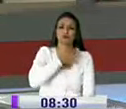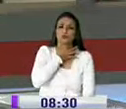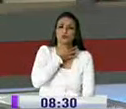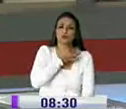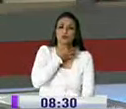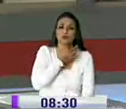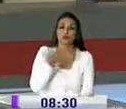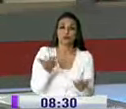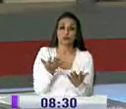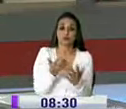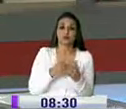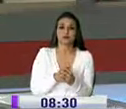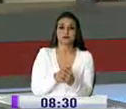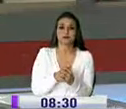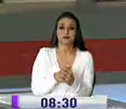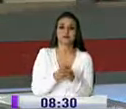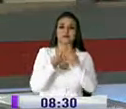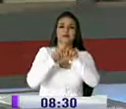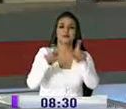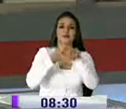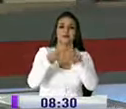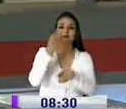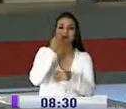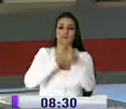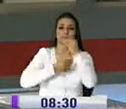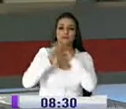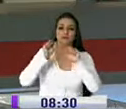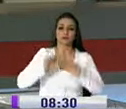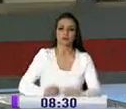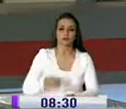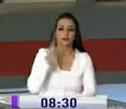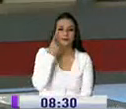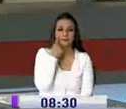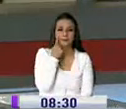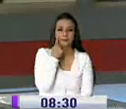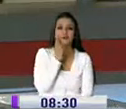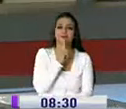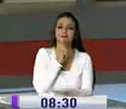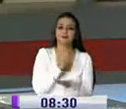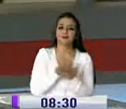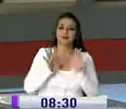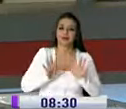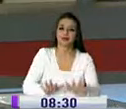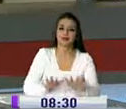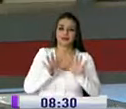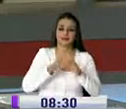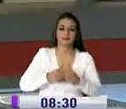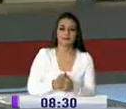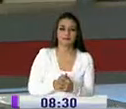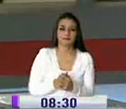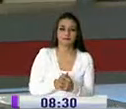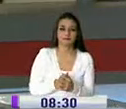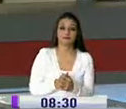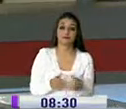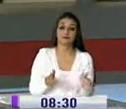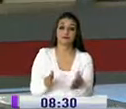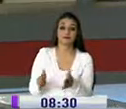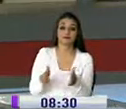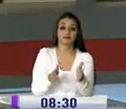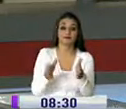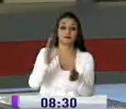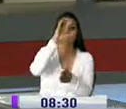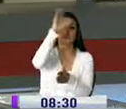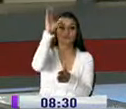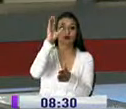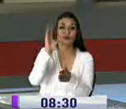es nuestra diversidad gastronómica. Eso sin duda, y no podía faltar la ruta escondida. Vamos a invitarles